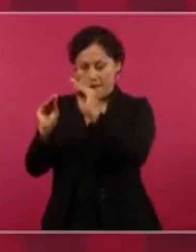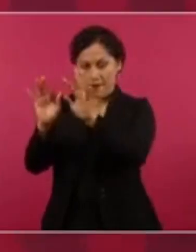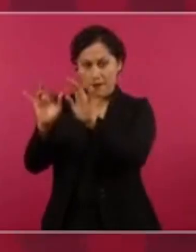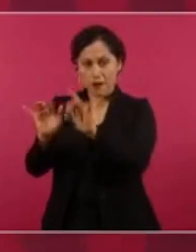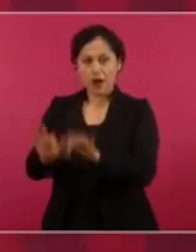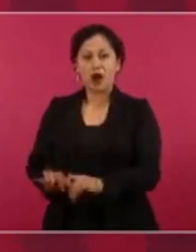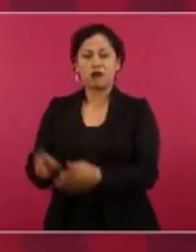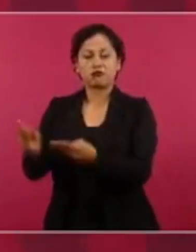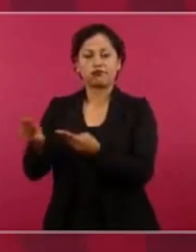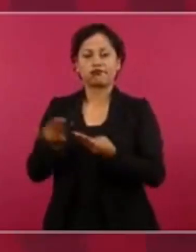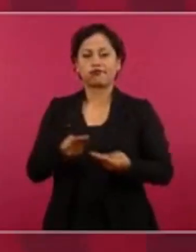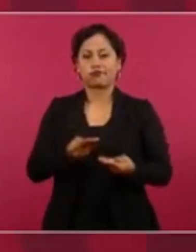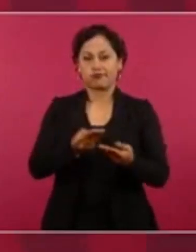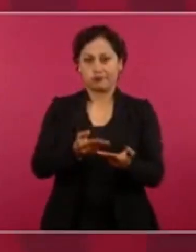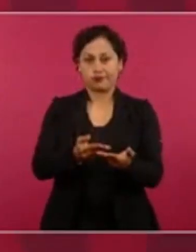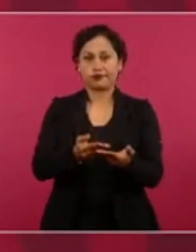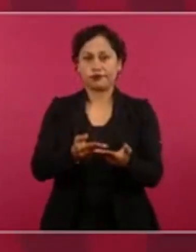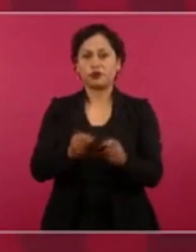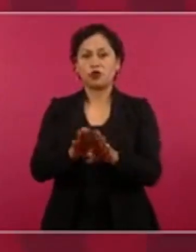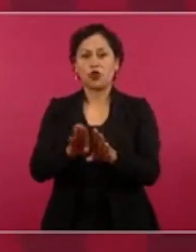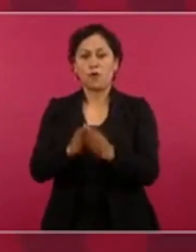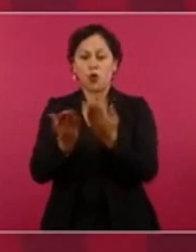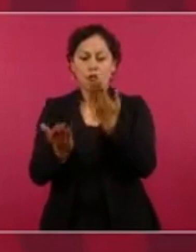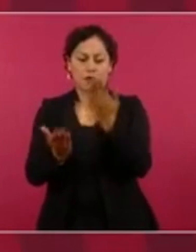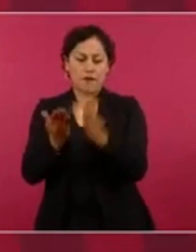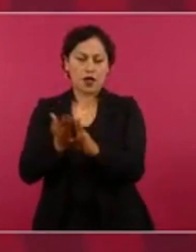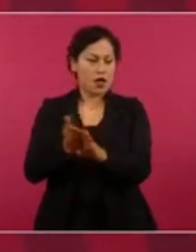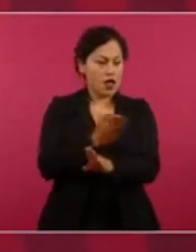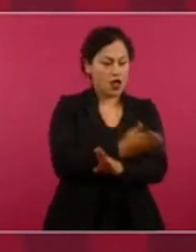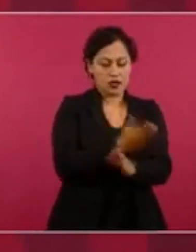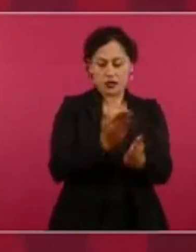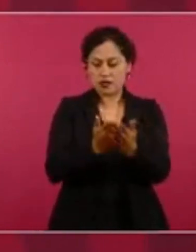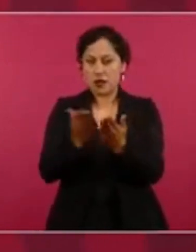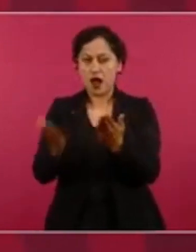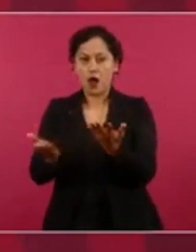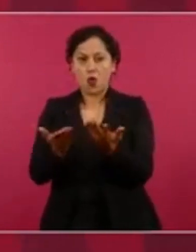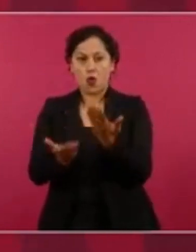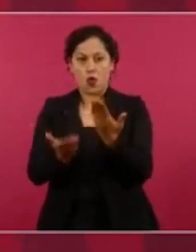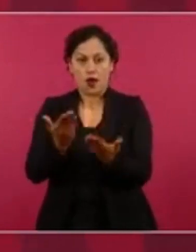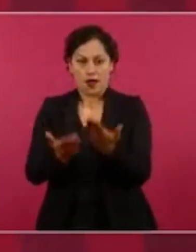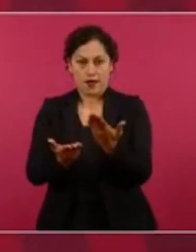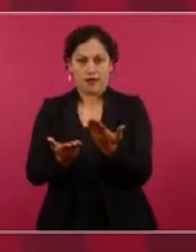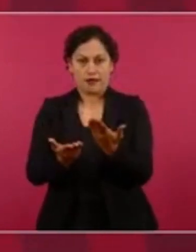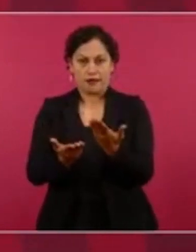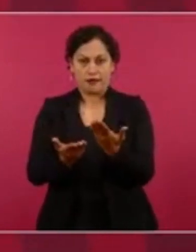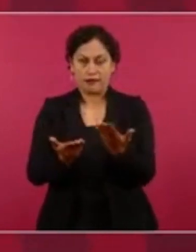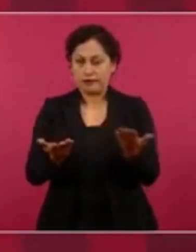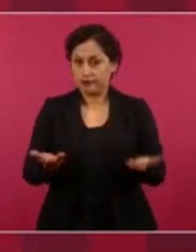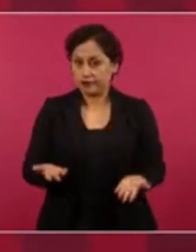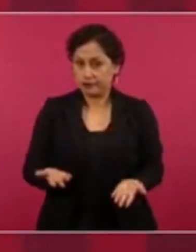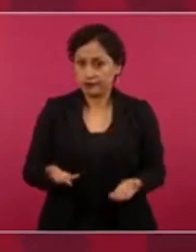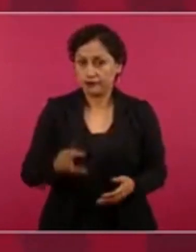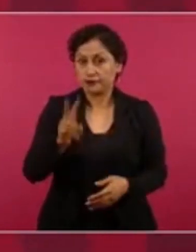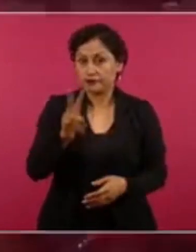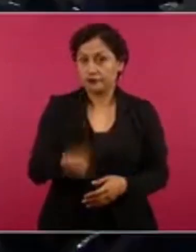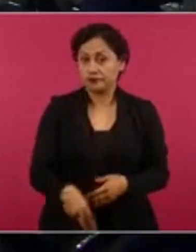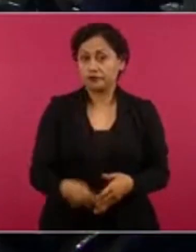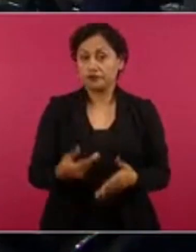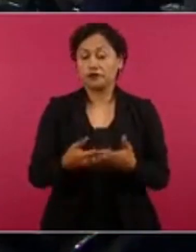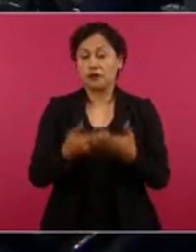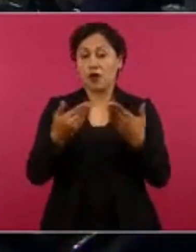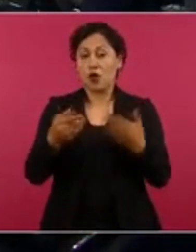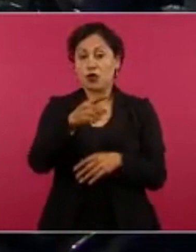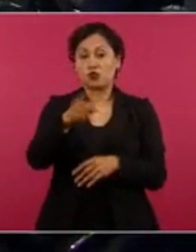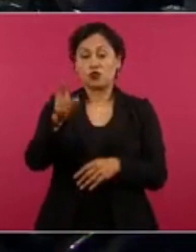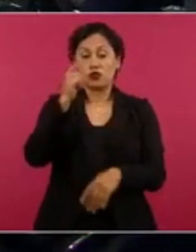antes y ahora, y se van a dar cuenta de